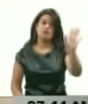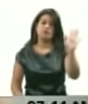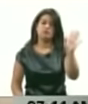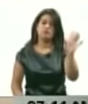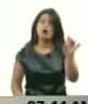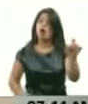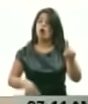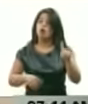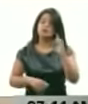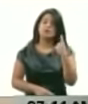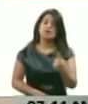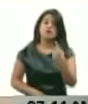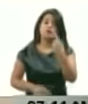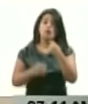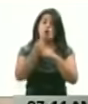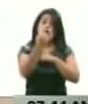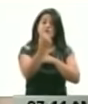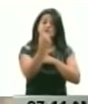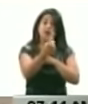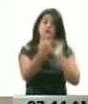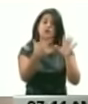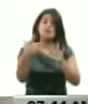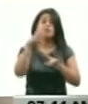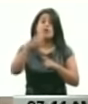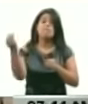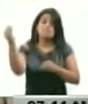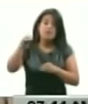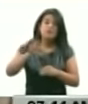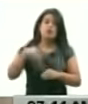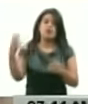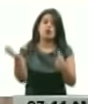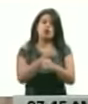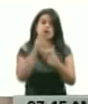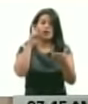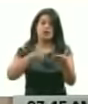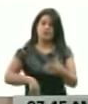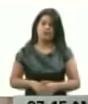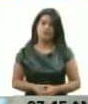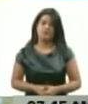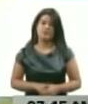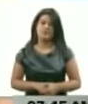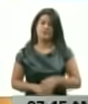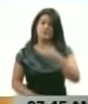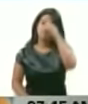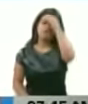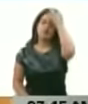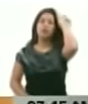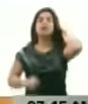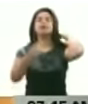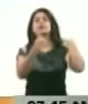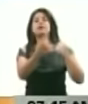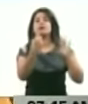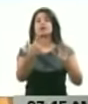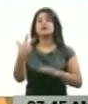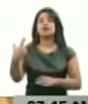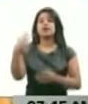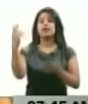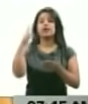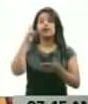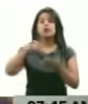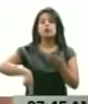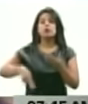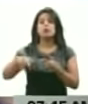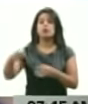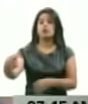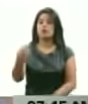otros 183 lectores se encuentren con estos 183 libros. Y si uno de esos 183 lectores nos está escuchando y nos